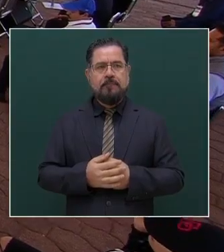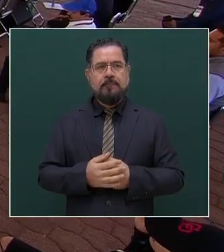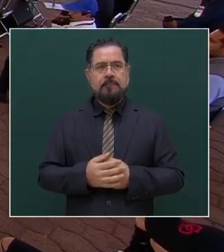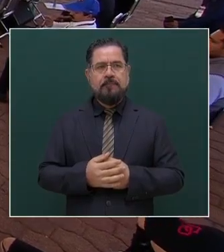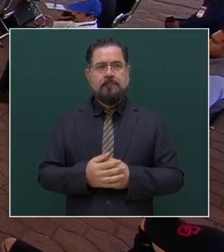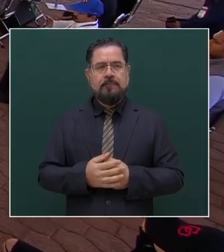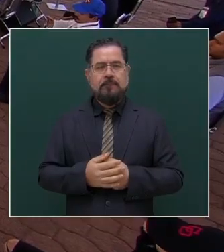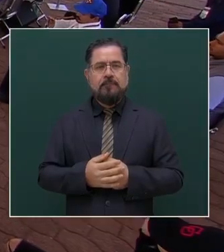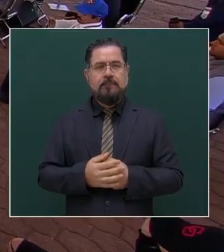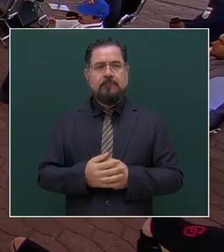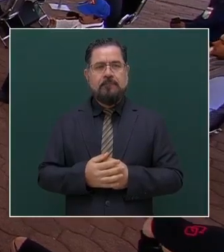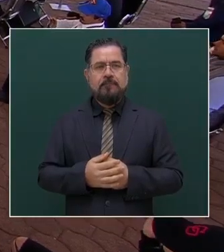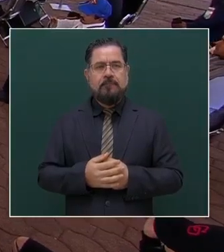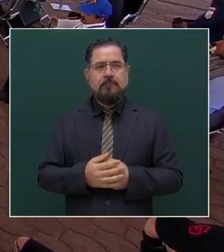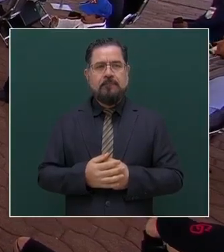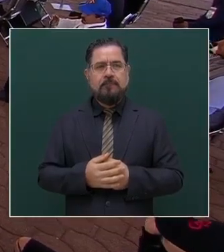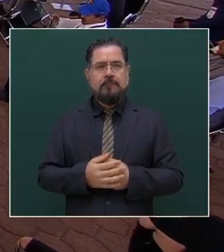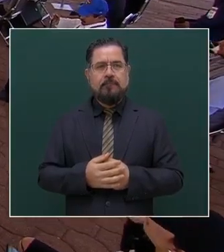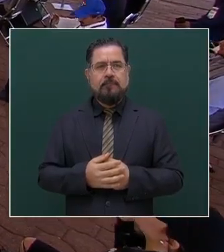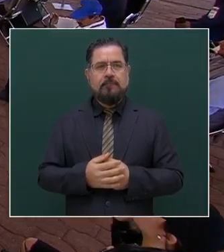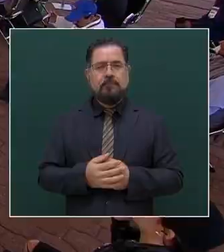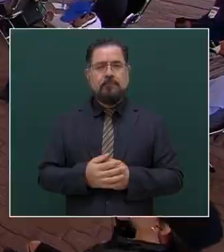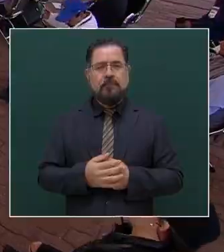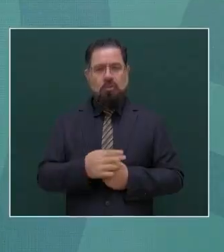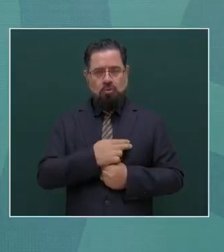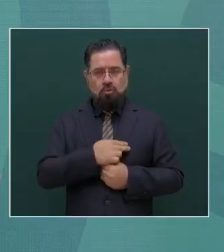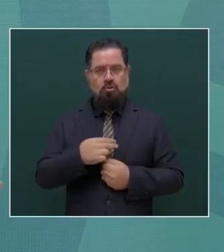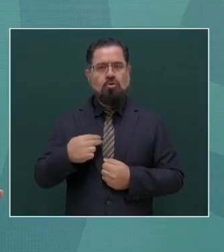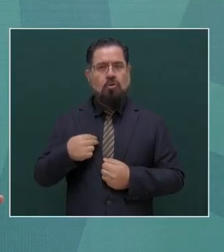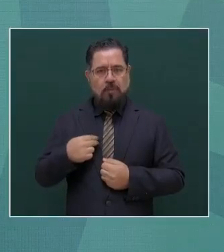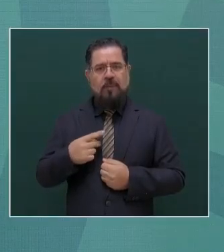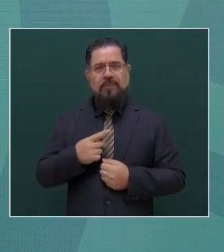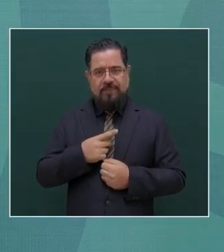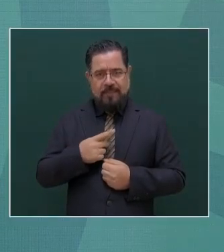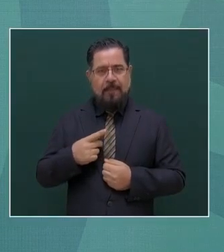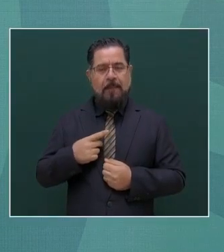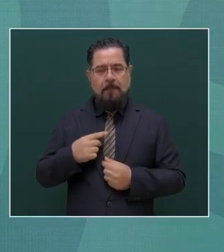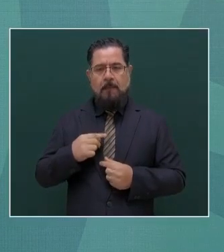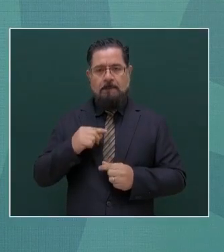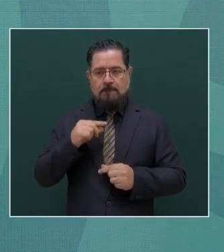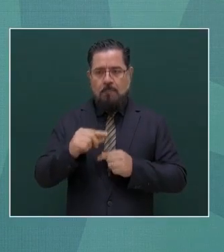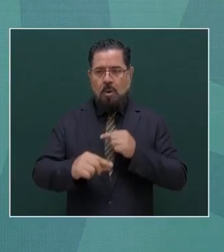tenemos que ir rescatando